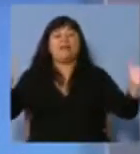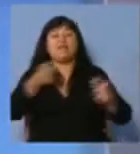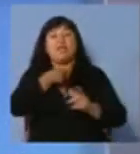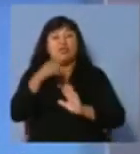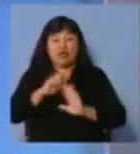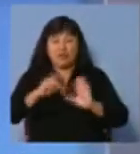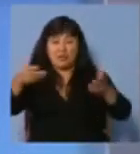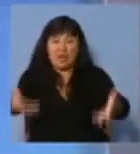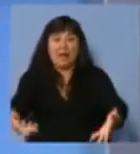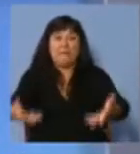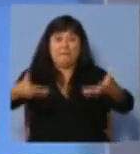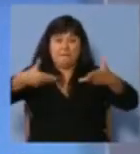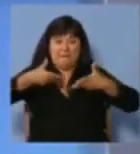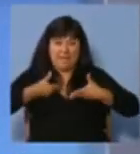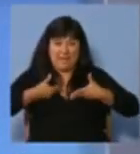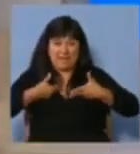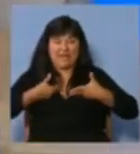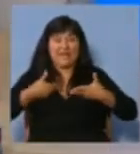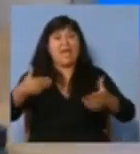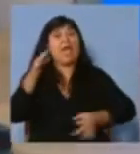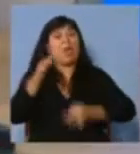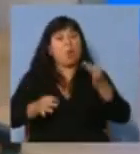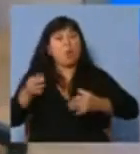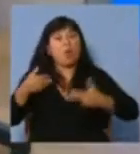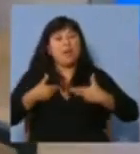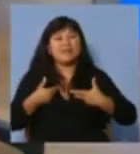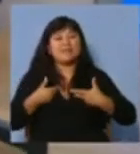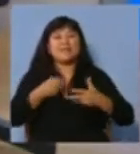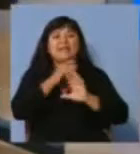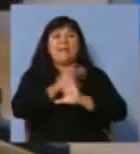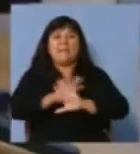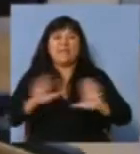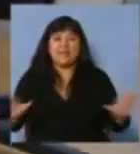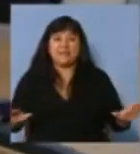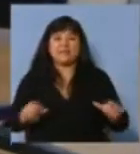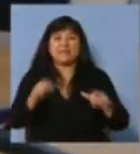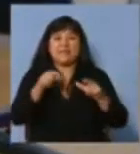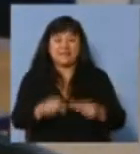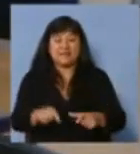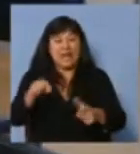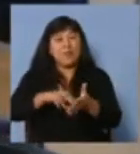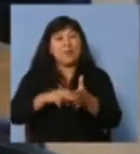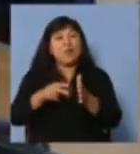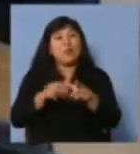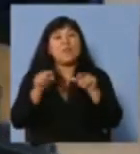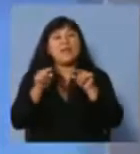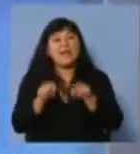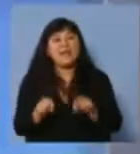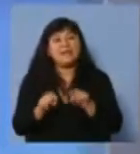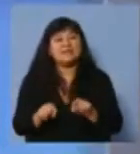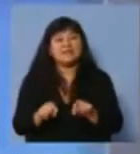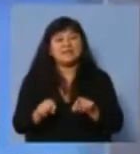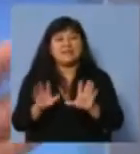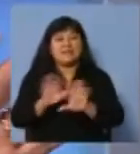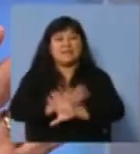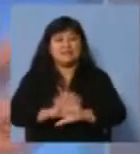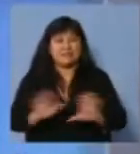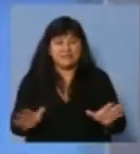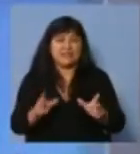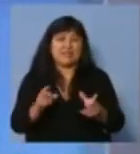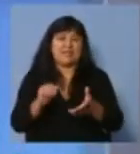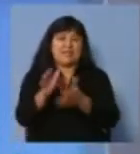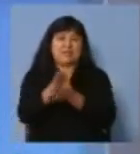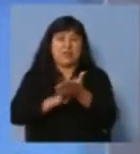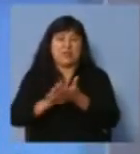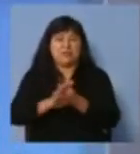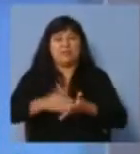fiscal para pedirnos a nosotros que produzcamos el desalojo del alzamiento del sector en conflicto esos es una medida cautelar